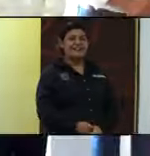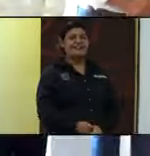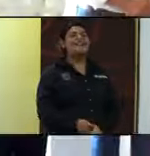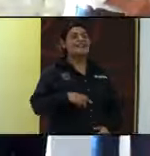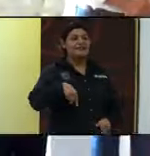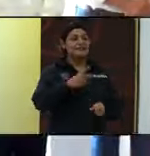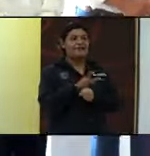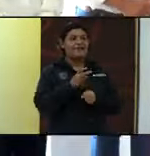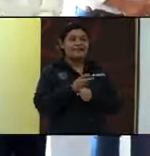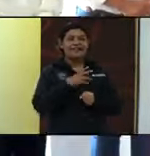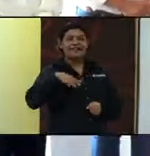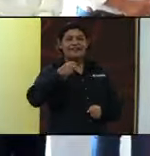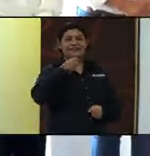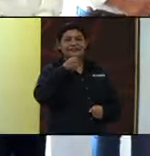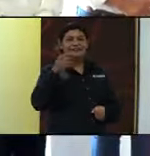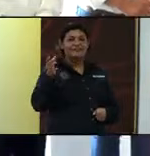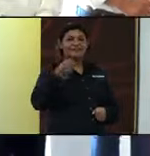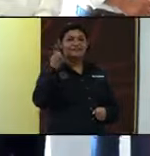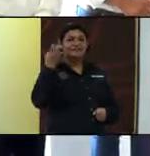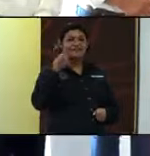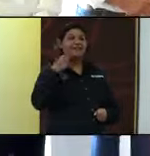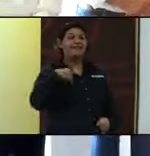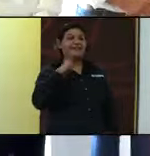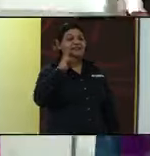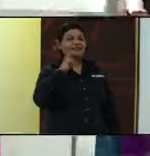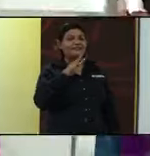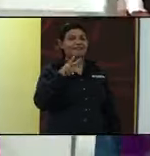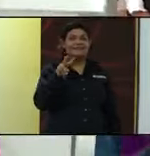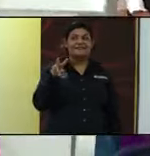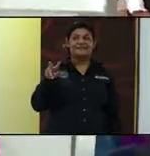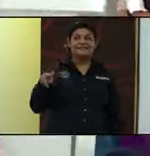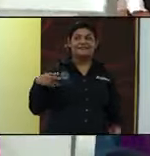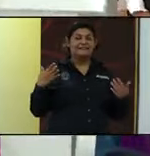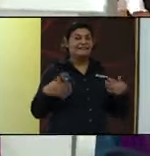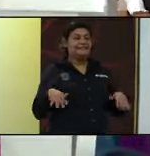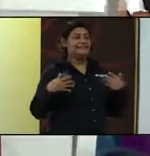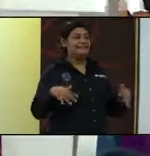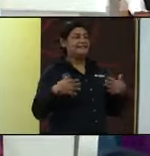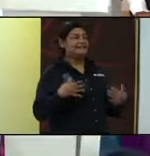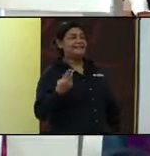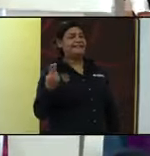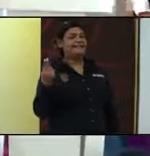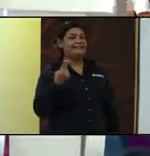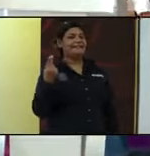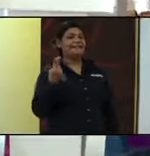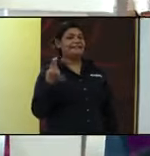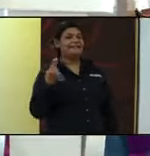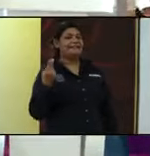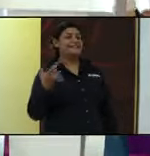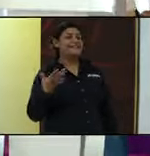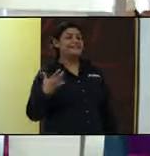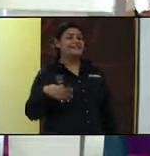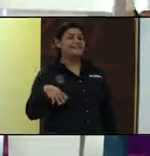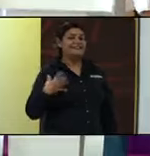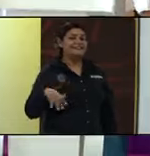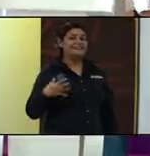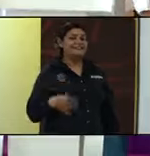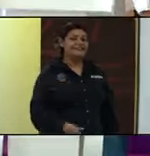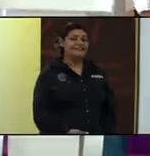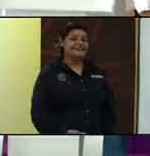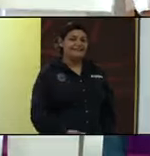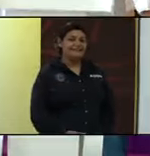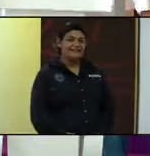invitar a los medios de comunicación, porque hay algunos también que se necesita. Míralos. Ay,